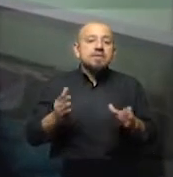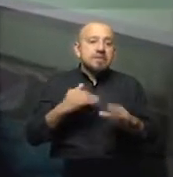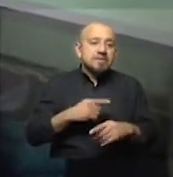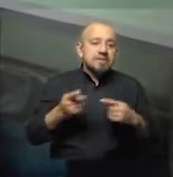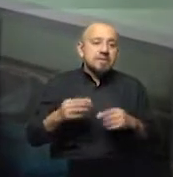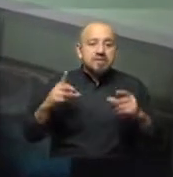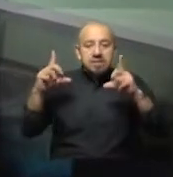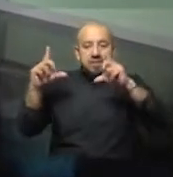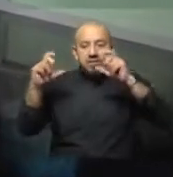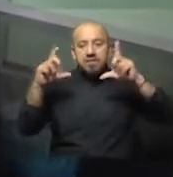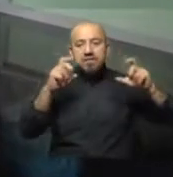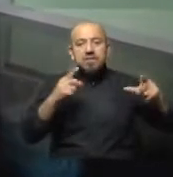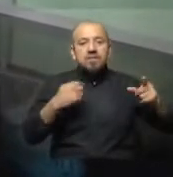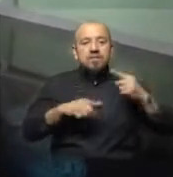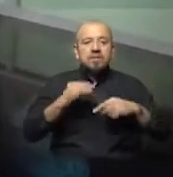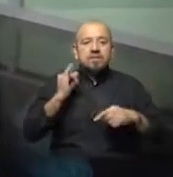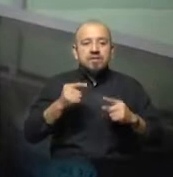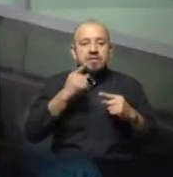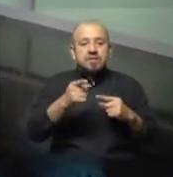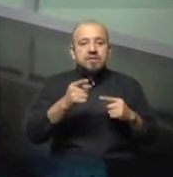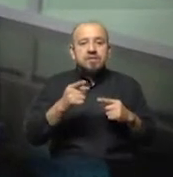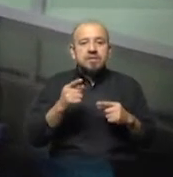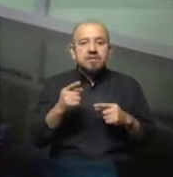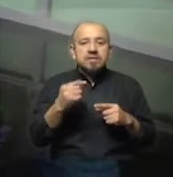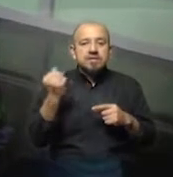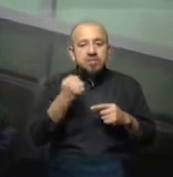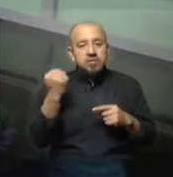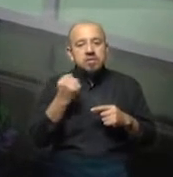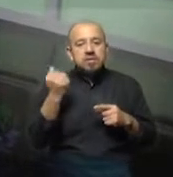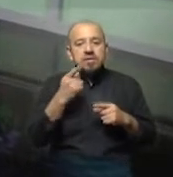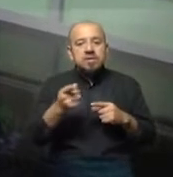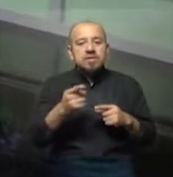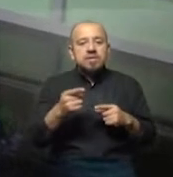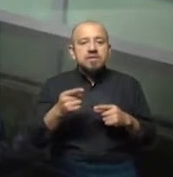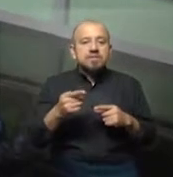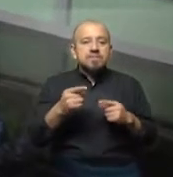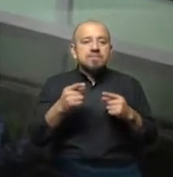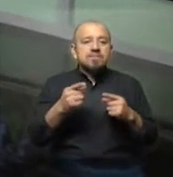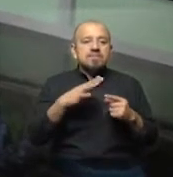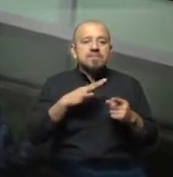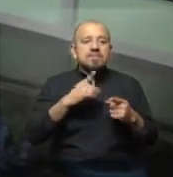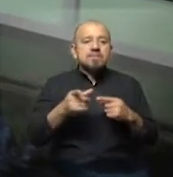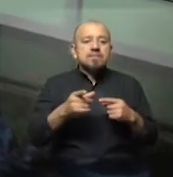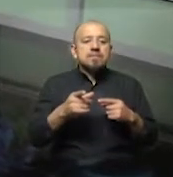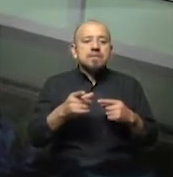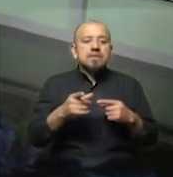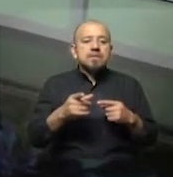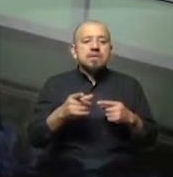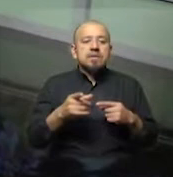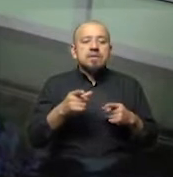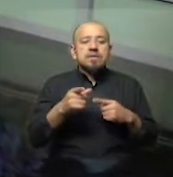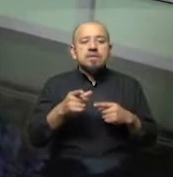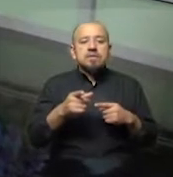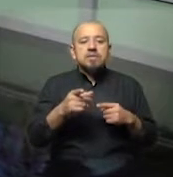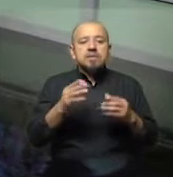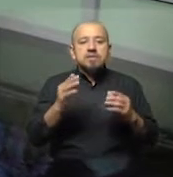sacarle más fotos Ana pero le sacó esa que viene emblemática que es la que está en la tapa en la que ustedes pueden apreciar Ahí está El